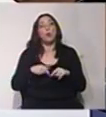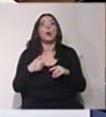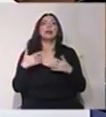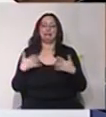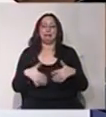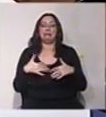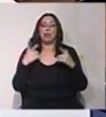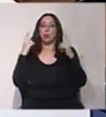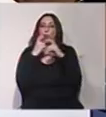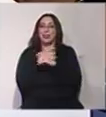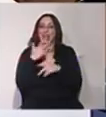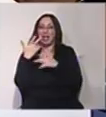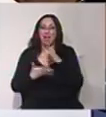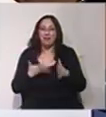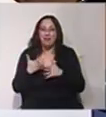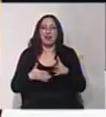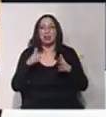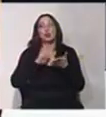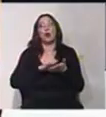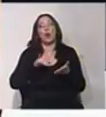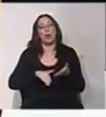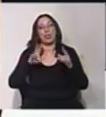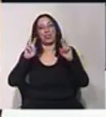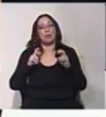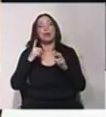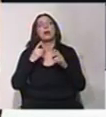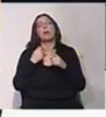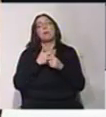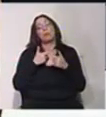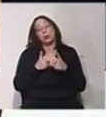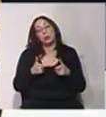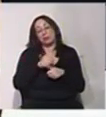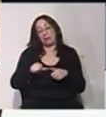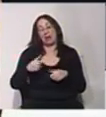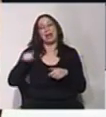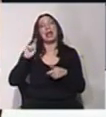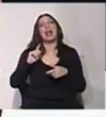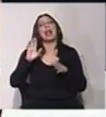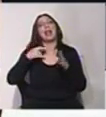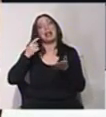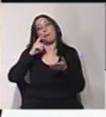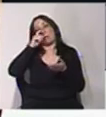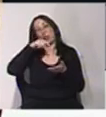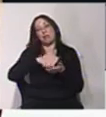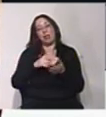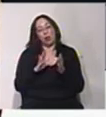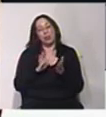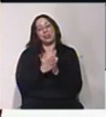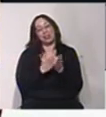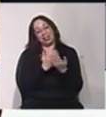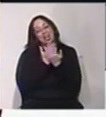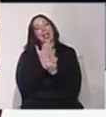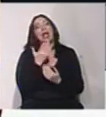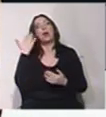de este tema. Por suerte, la semana pasada, en un semanario capitalino, salió en la contratapa a autoridades del